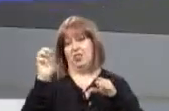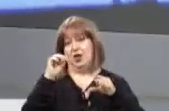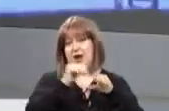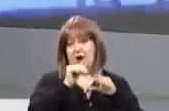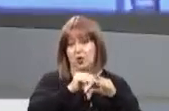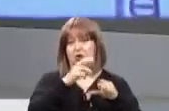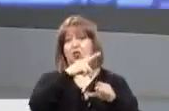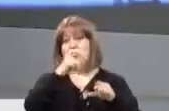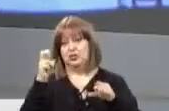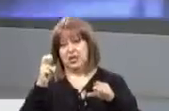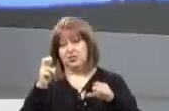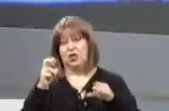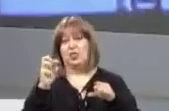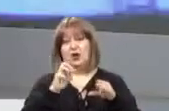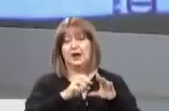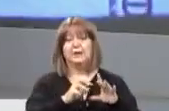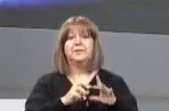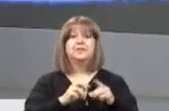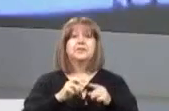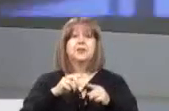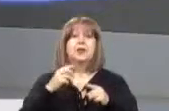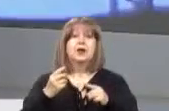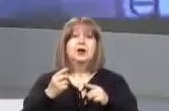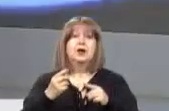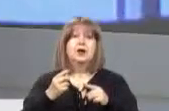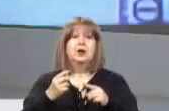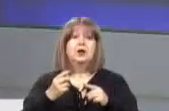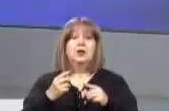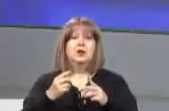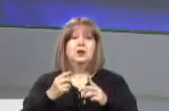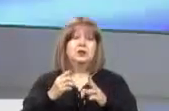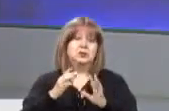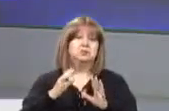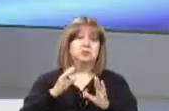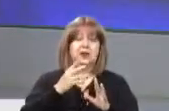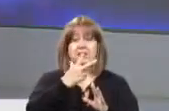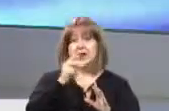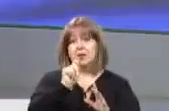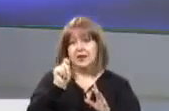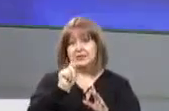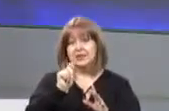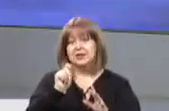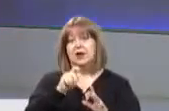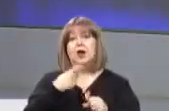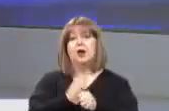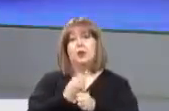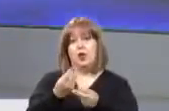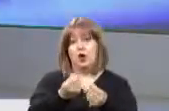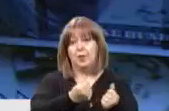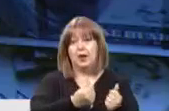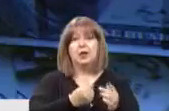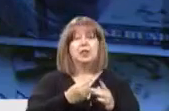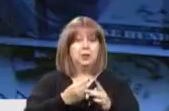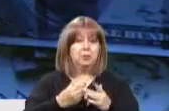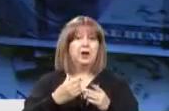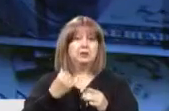digamos, inmovilizado en el dólar bolsa. No puedo acceder a eso. Entonces, claro. durante los últimos 3 meses no puedo comprar y después empiezo a acceder